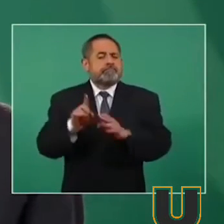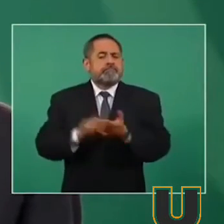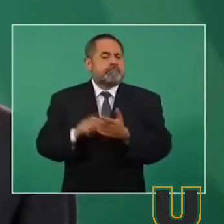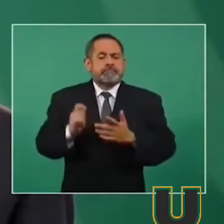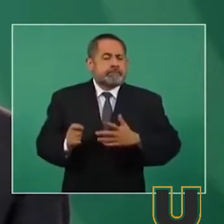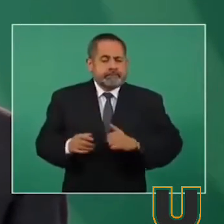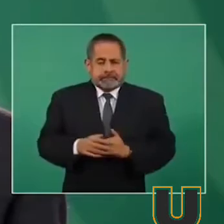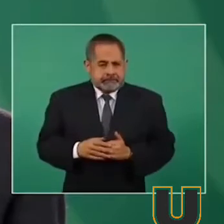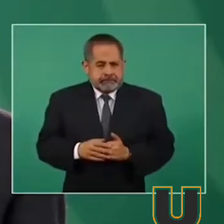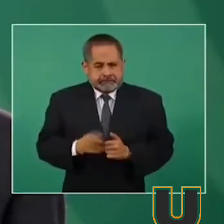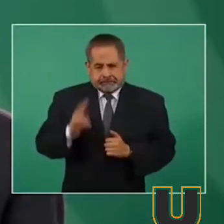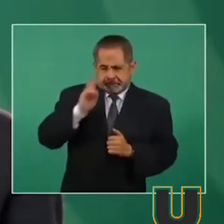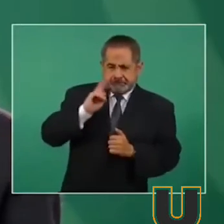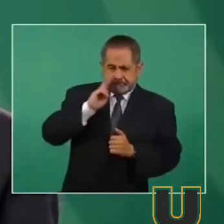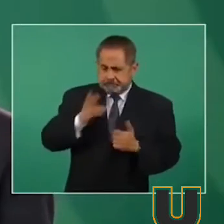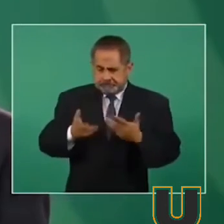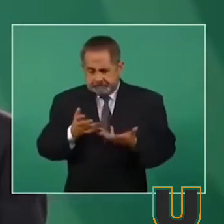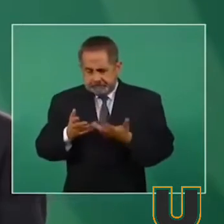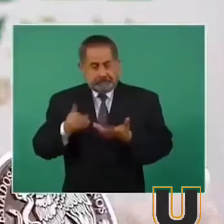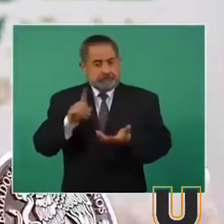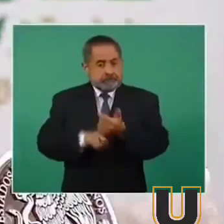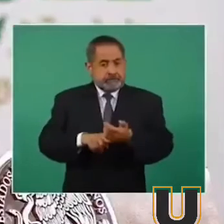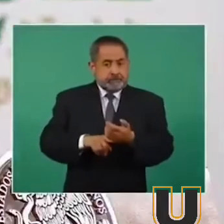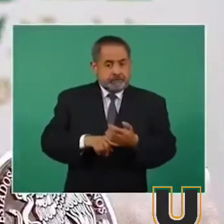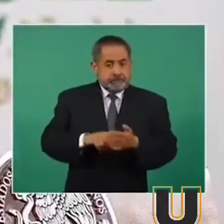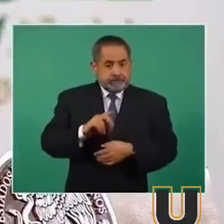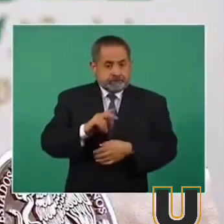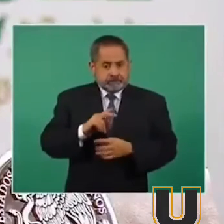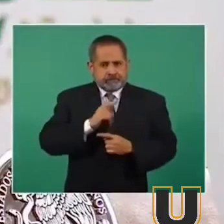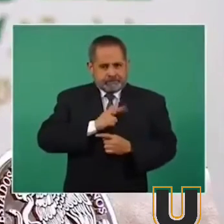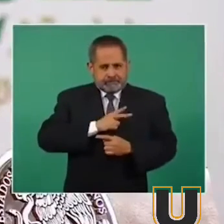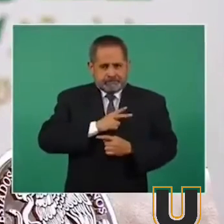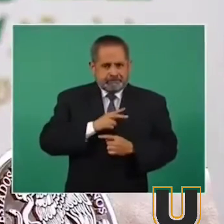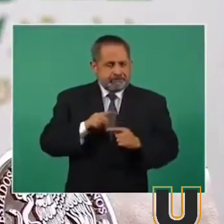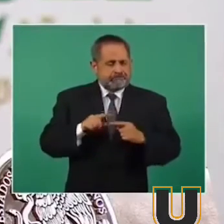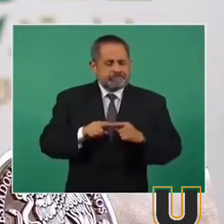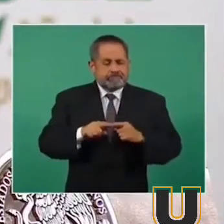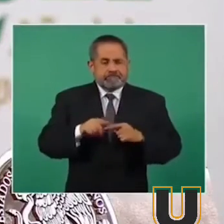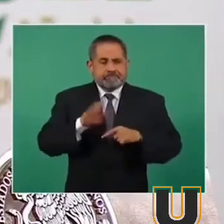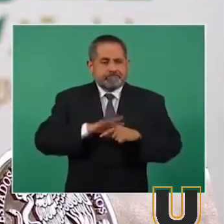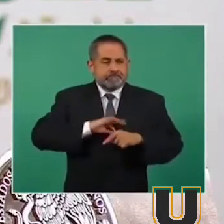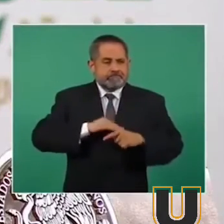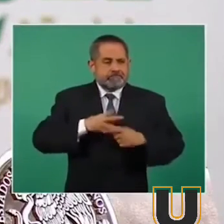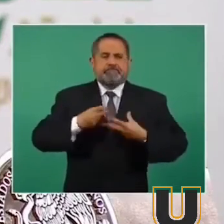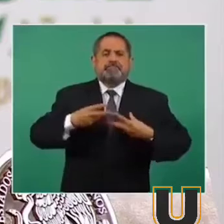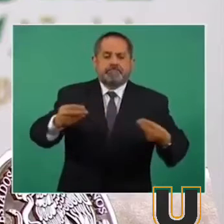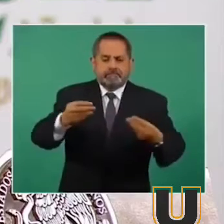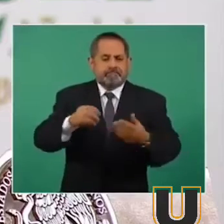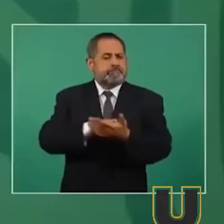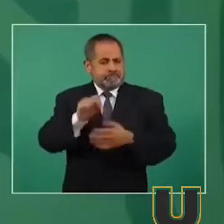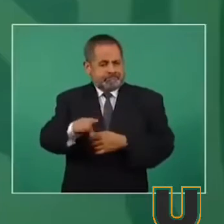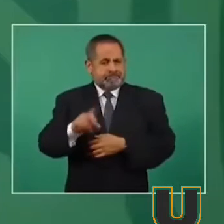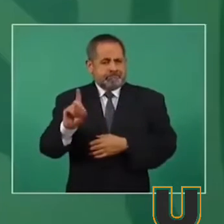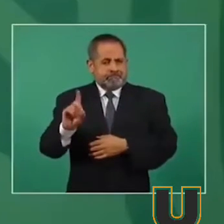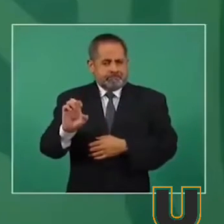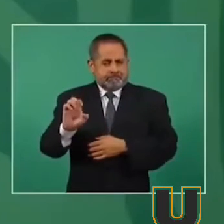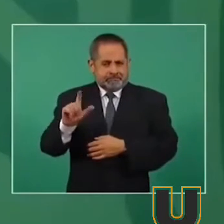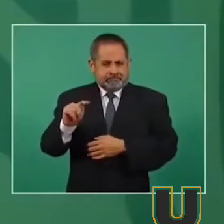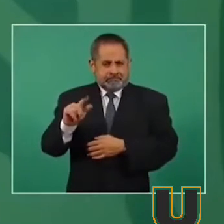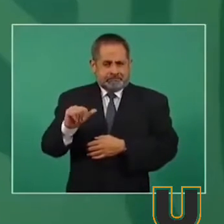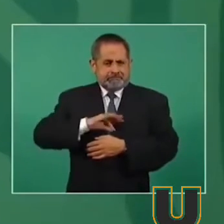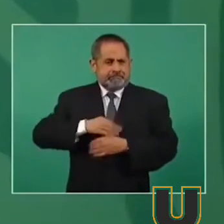genéticas que pudieran implicar que el virus se vuelva más transmisible, como es el caso de la variante Delta, o que se volviera